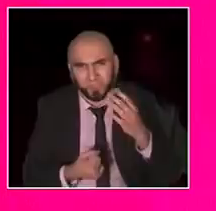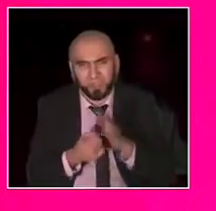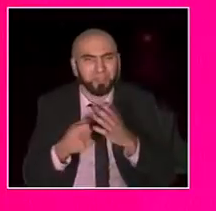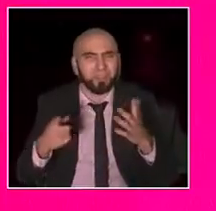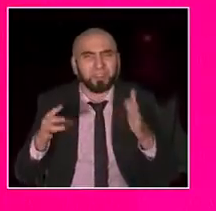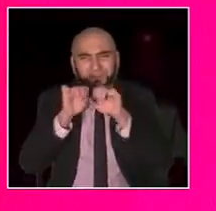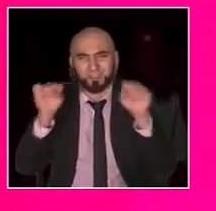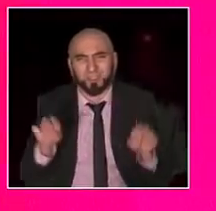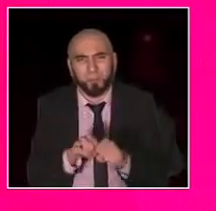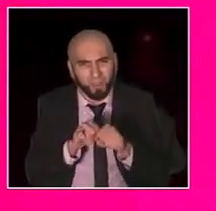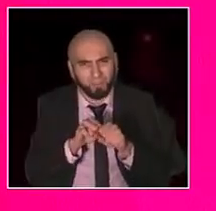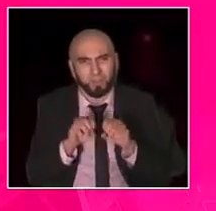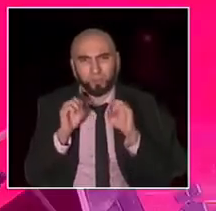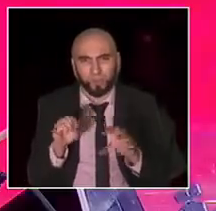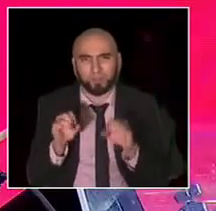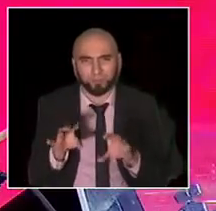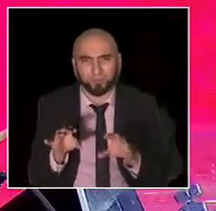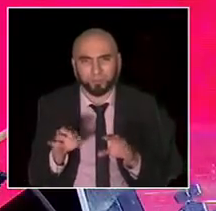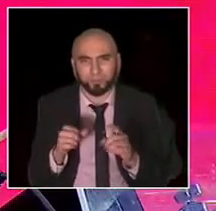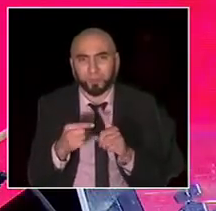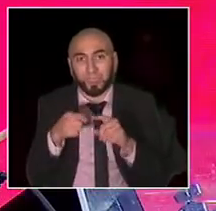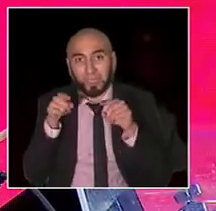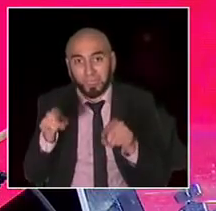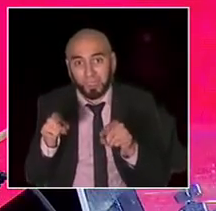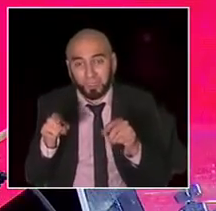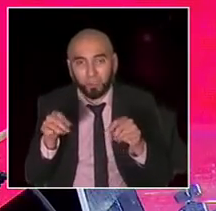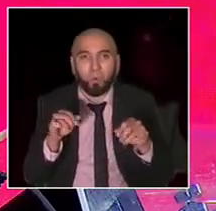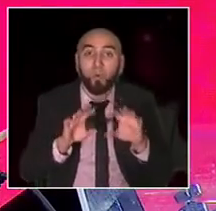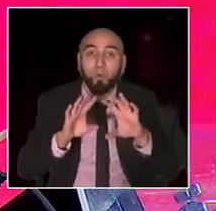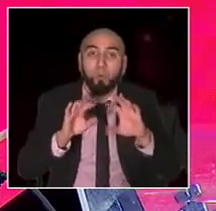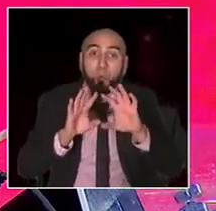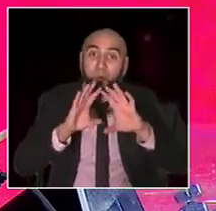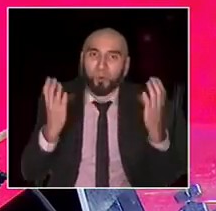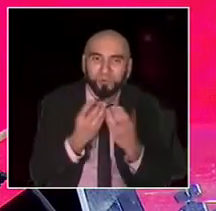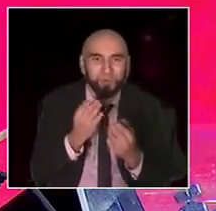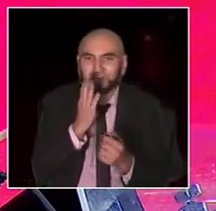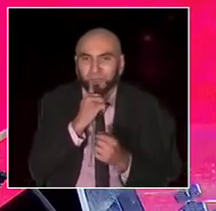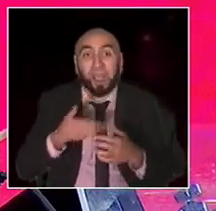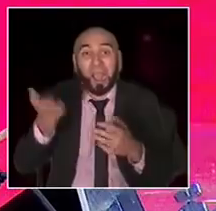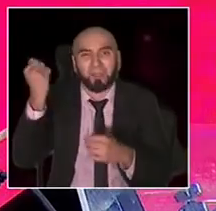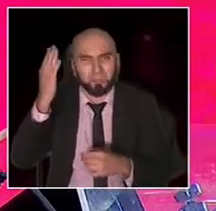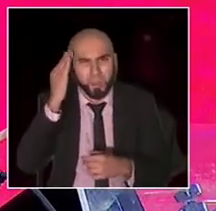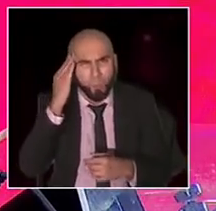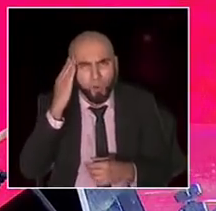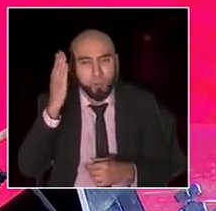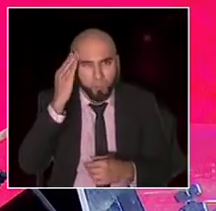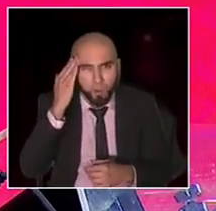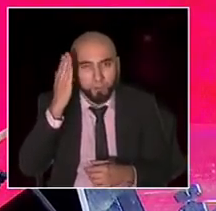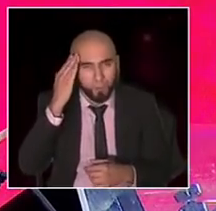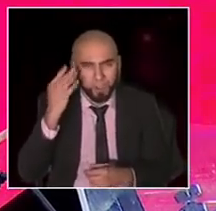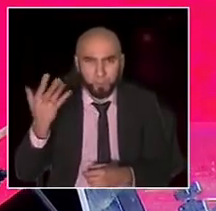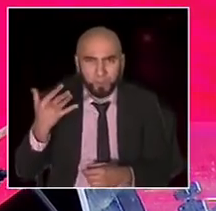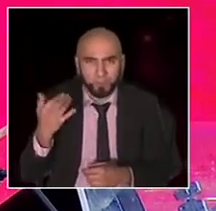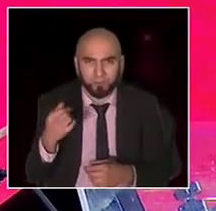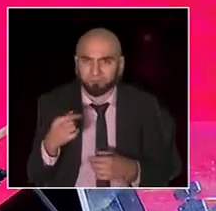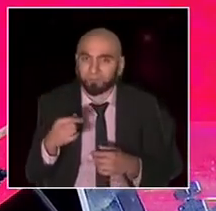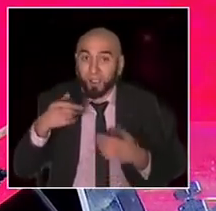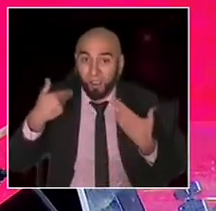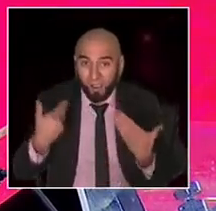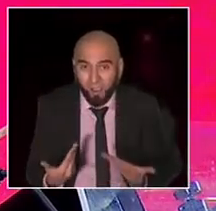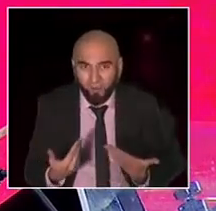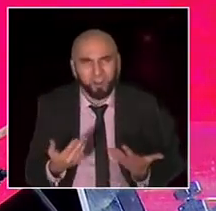educacionales, que estaban hechos para un mundo que ya no existe, en que la memoria era muy importante. Hoy día lo que se requiere es